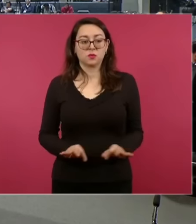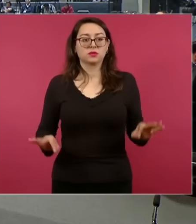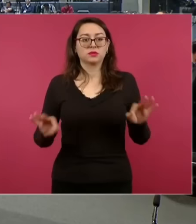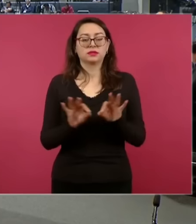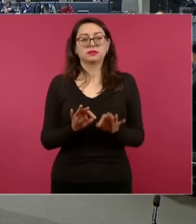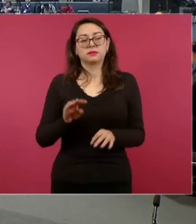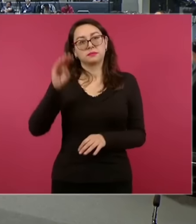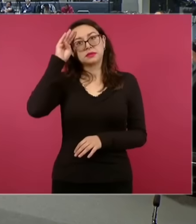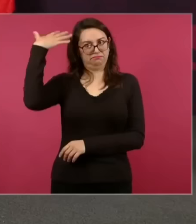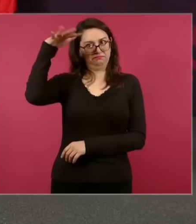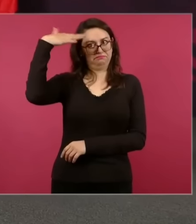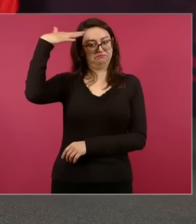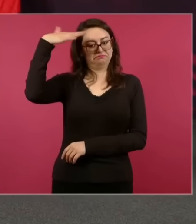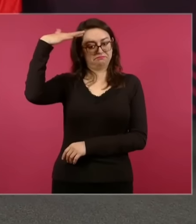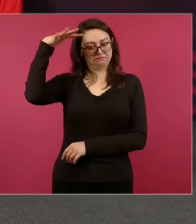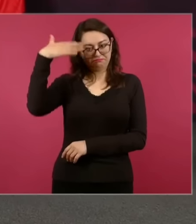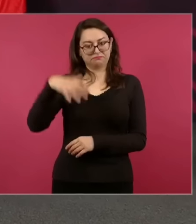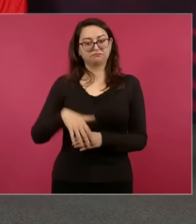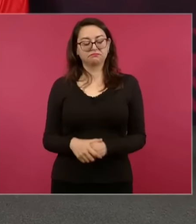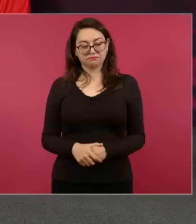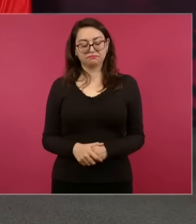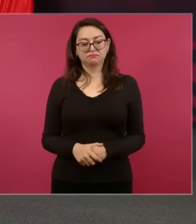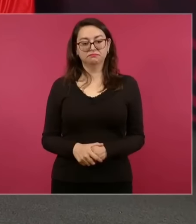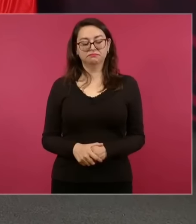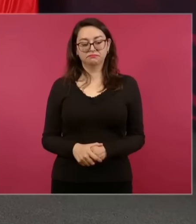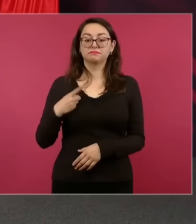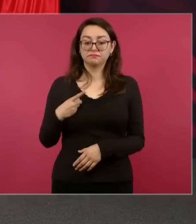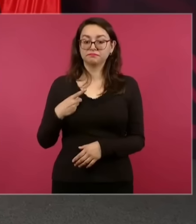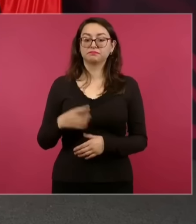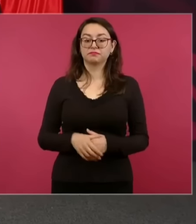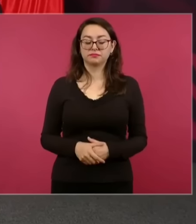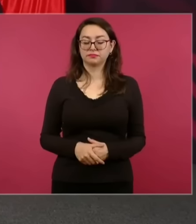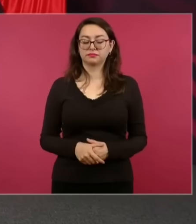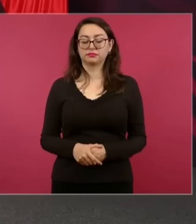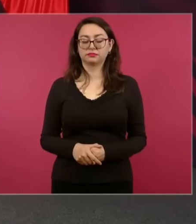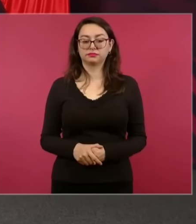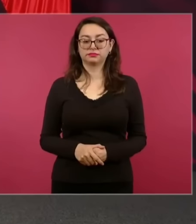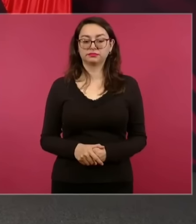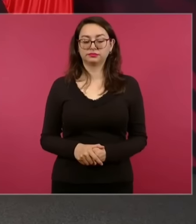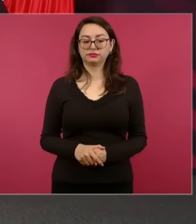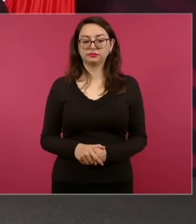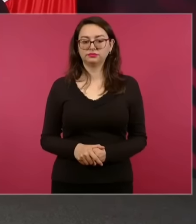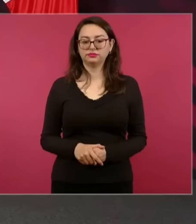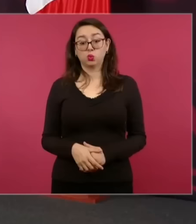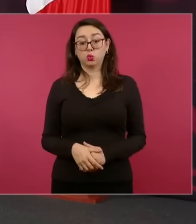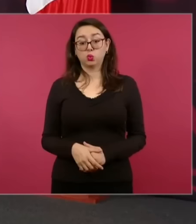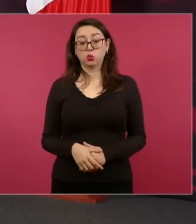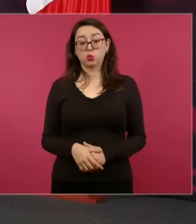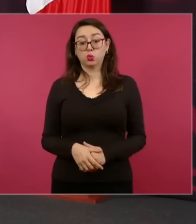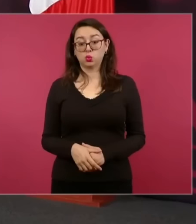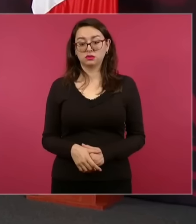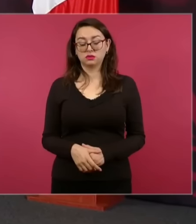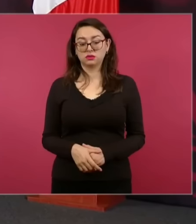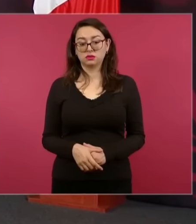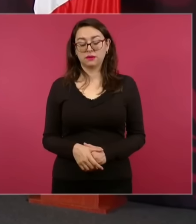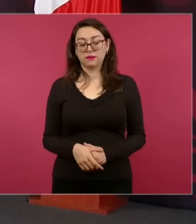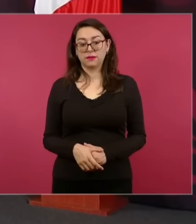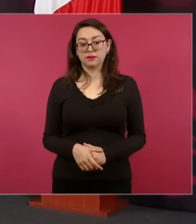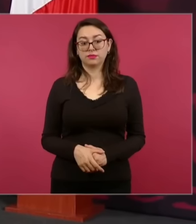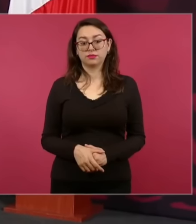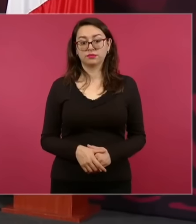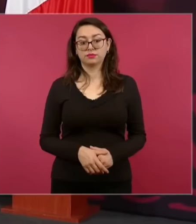madurez de nuestro pueblo. Hay que tenerle mucha confianza al pueblo, no menospreciar al pueblo. Si